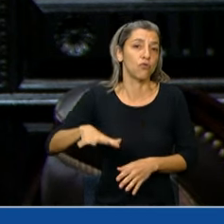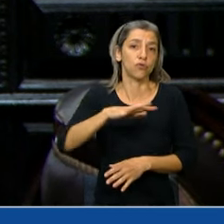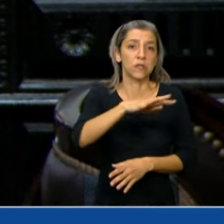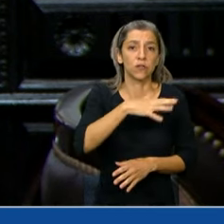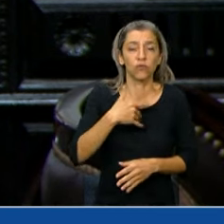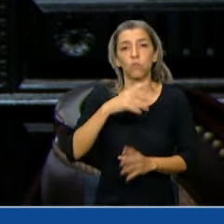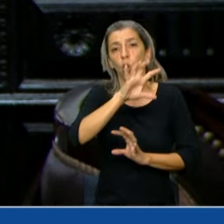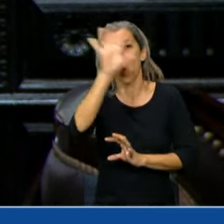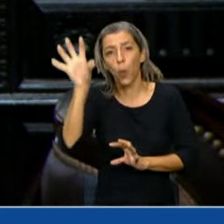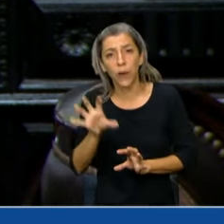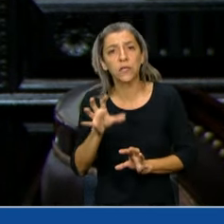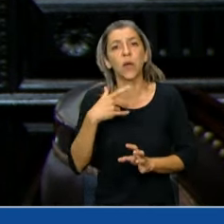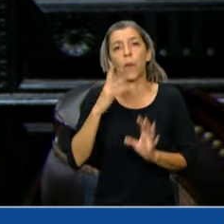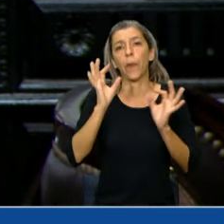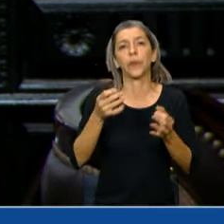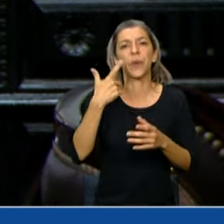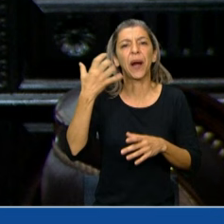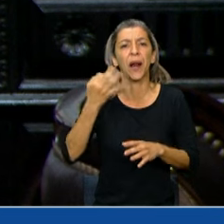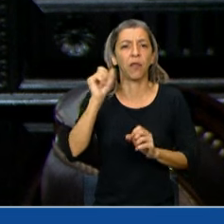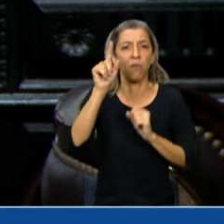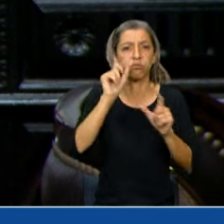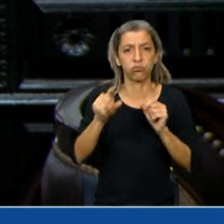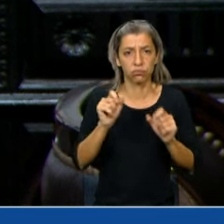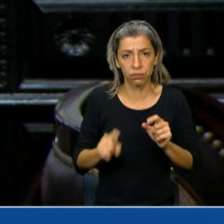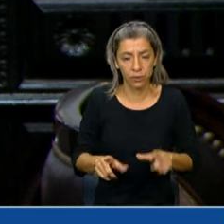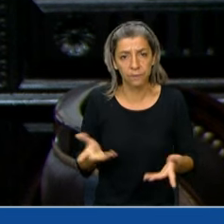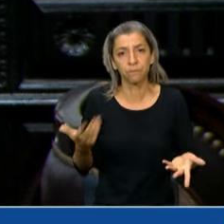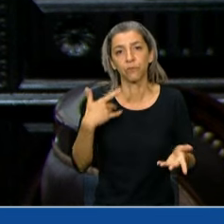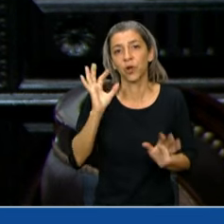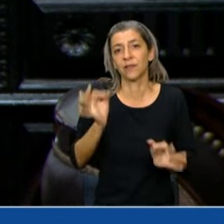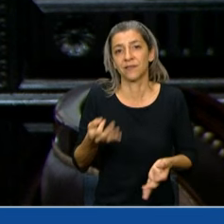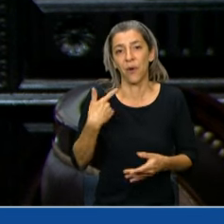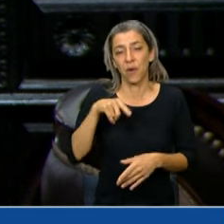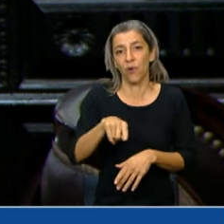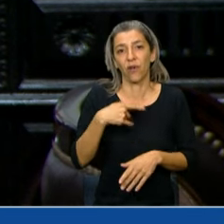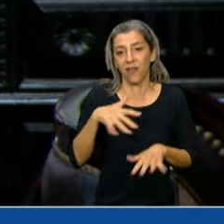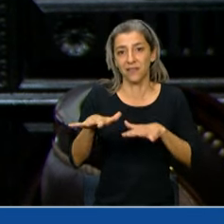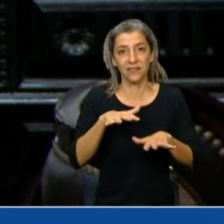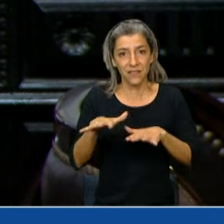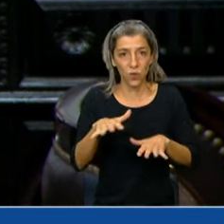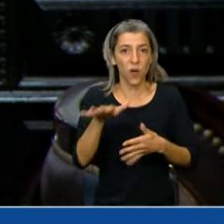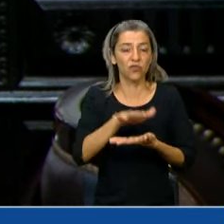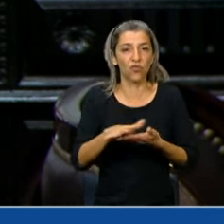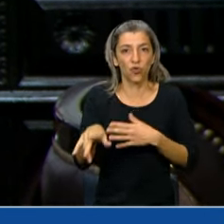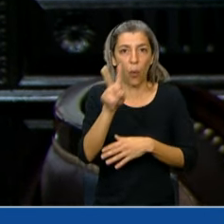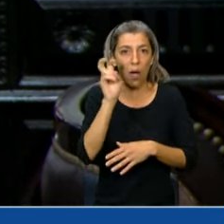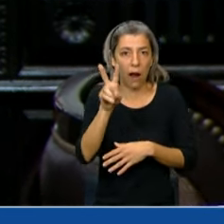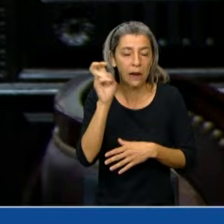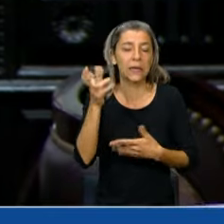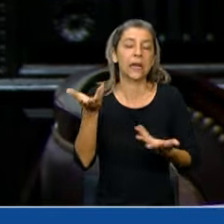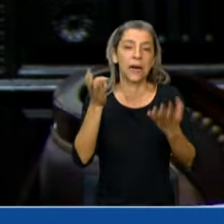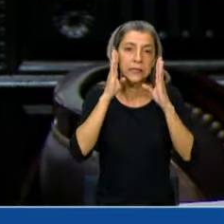provincias la realidad básicamente del mercado inmobiliario y en particular de